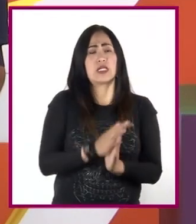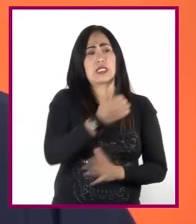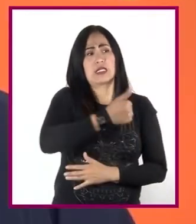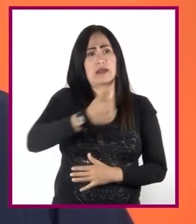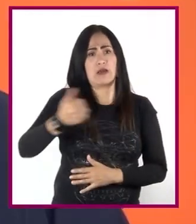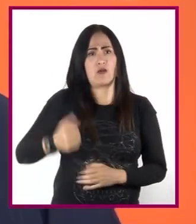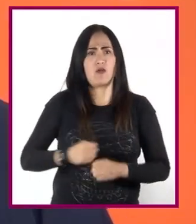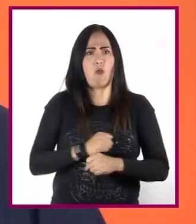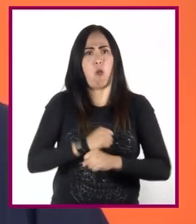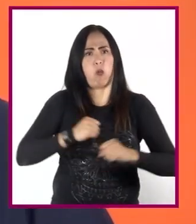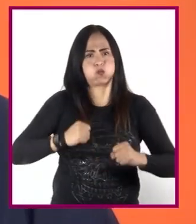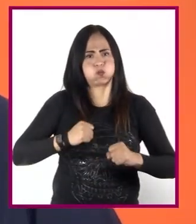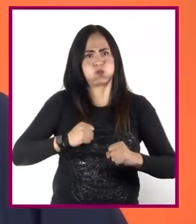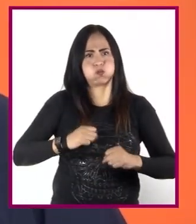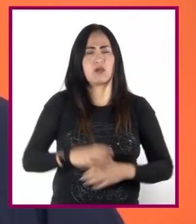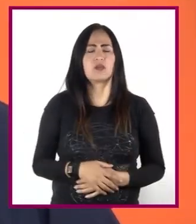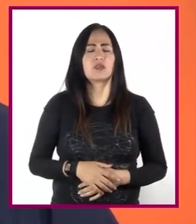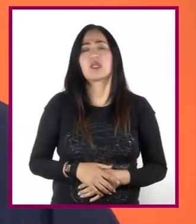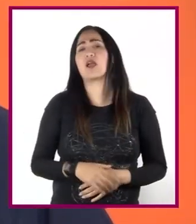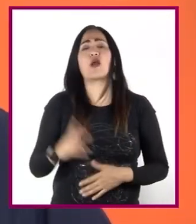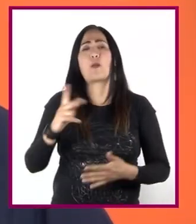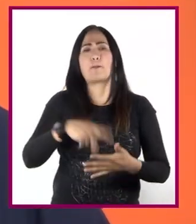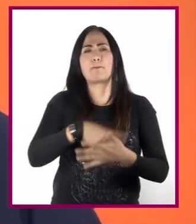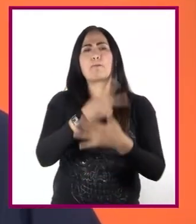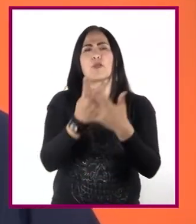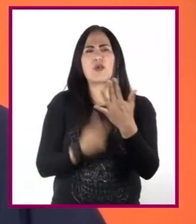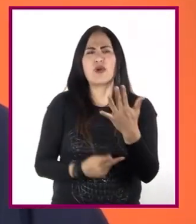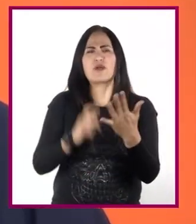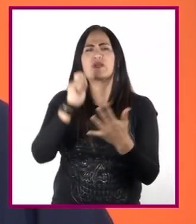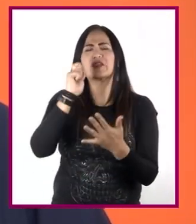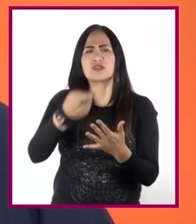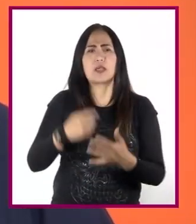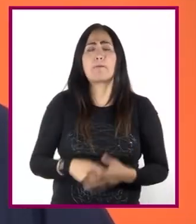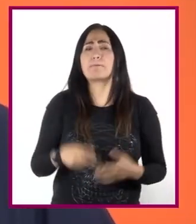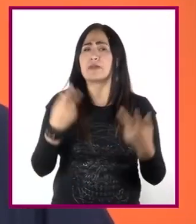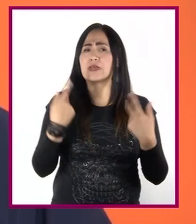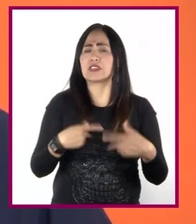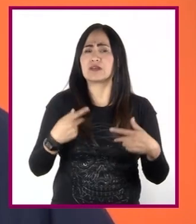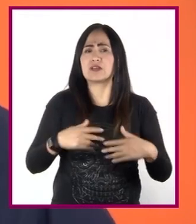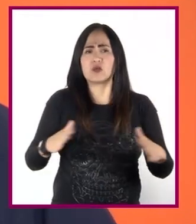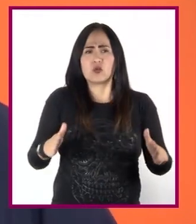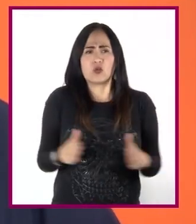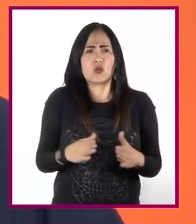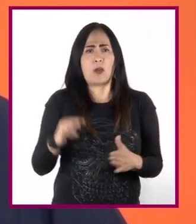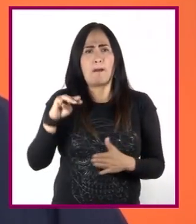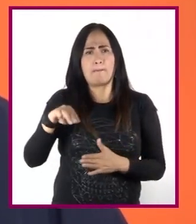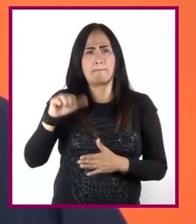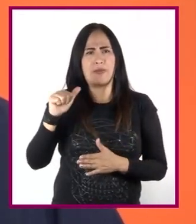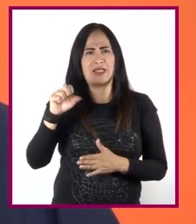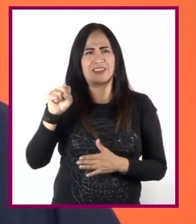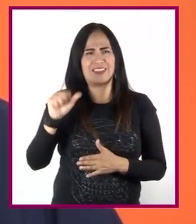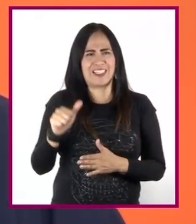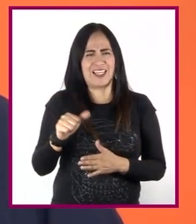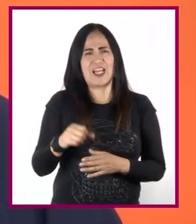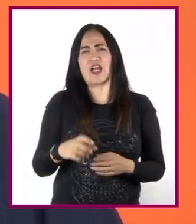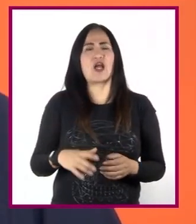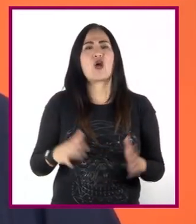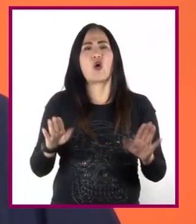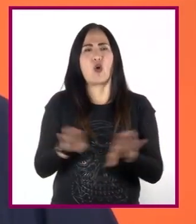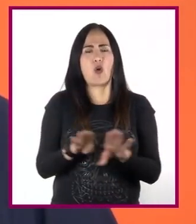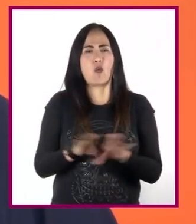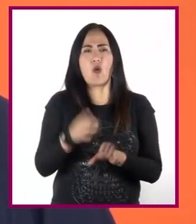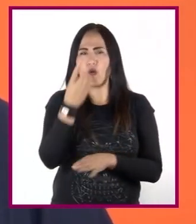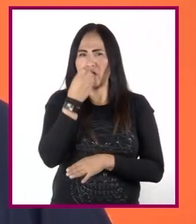obesidad. El programa consiste en que estos participantes pierdan masa a través de una dieta saludable y con